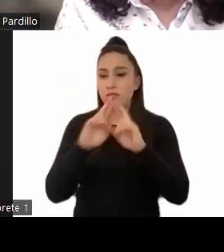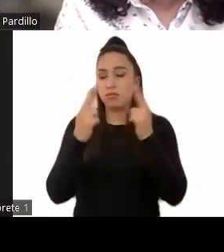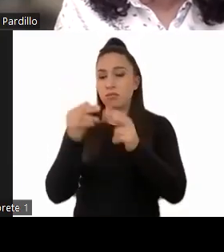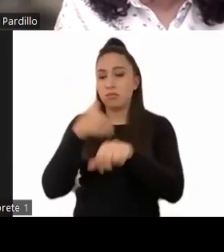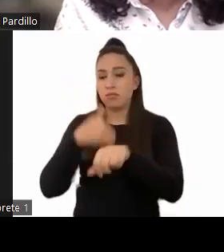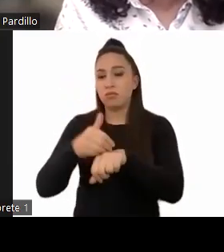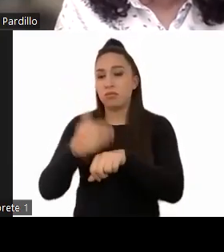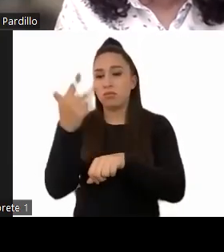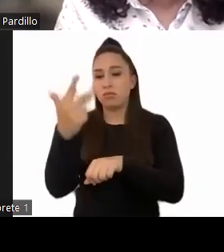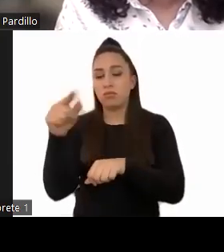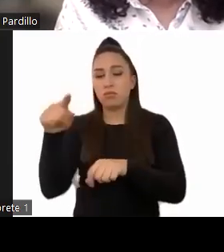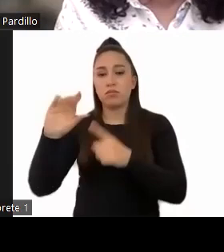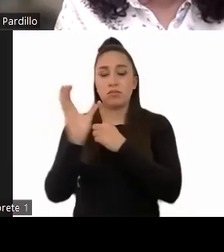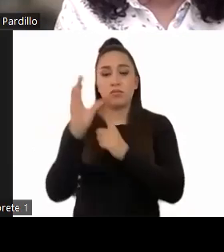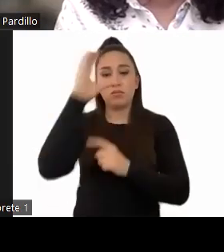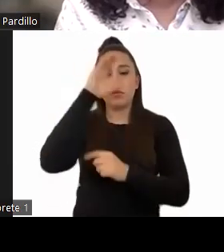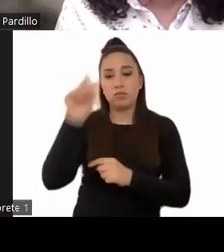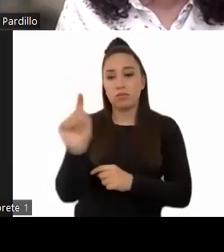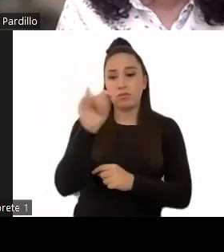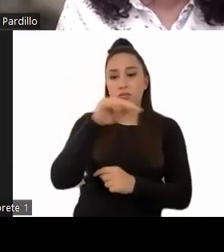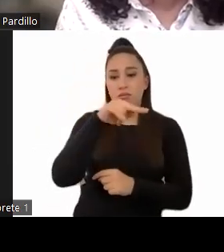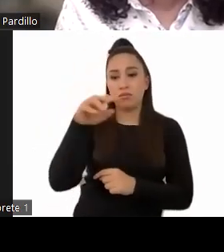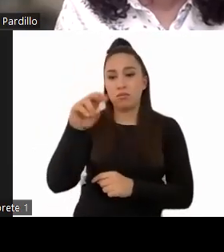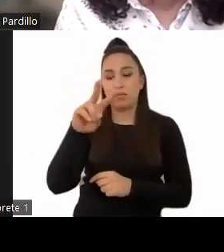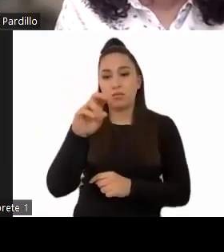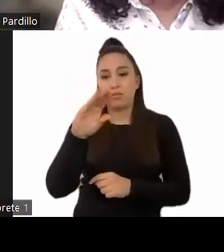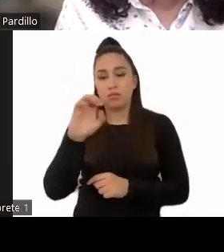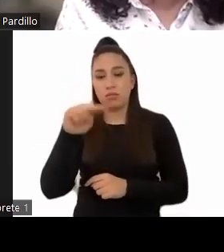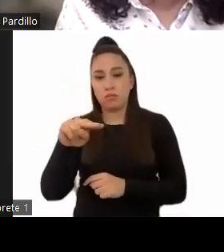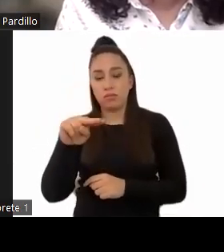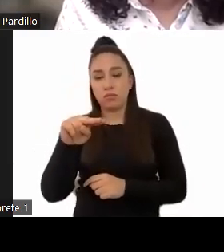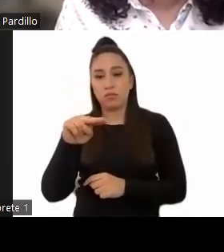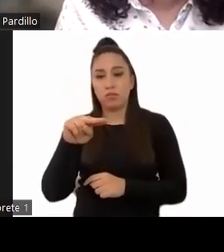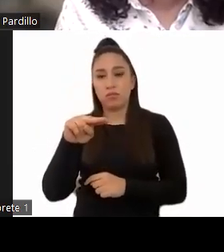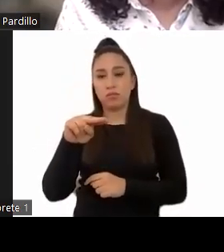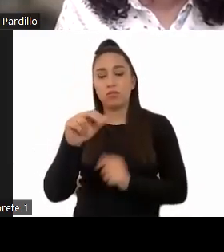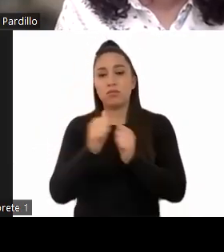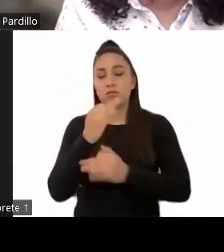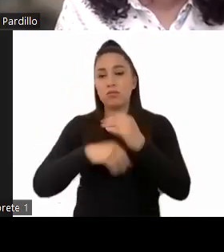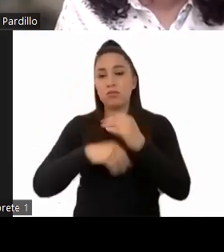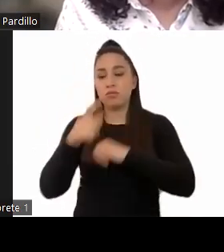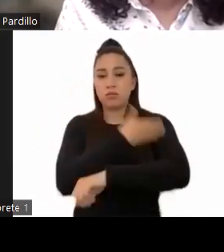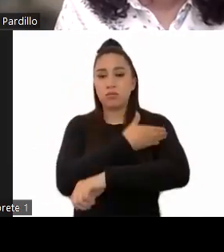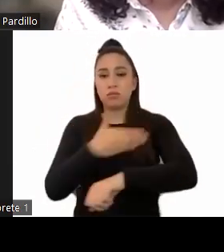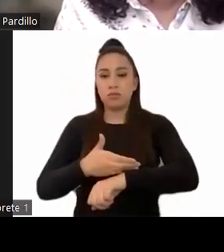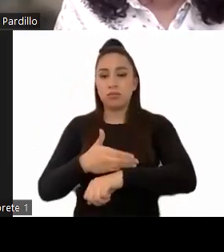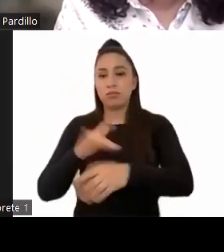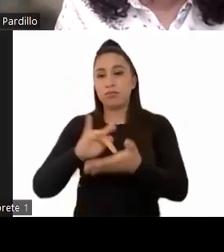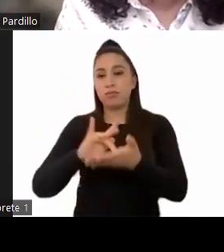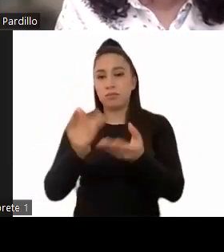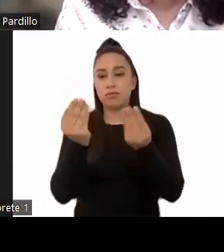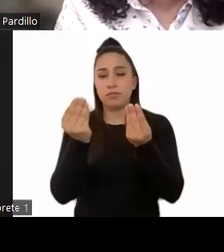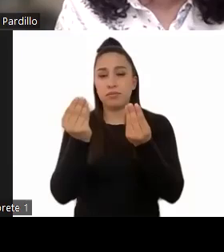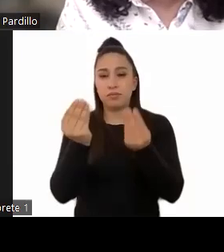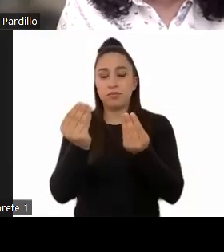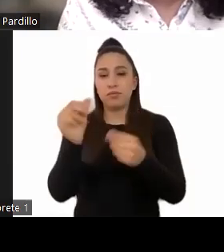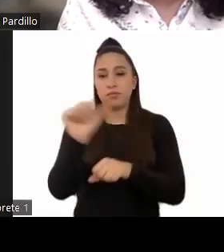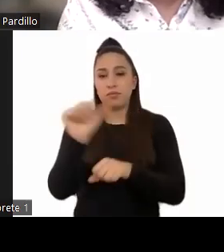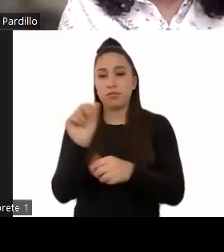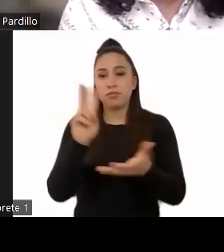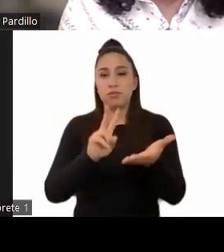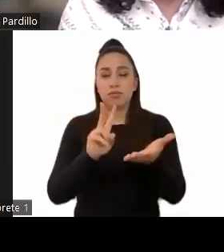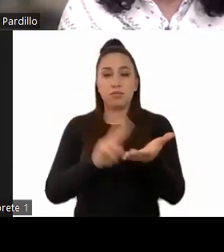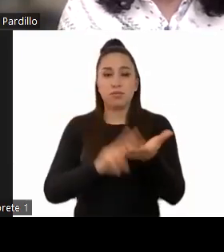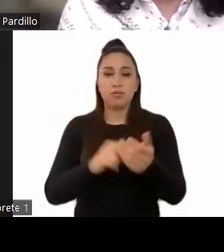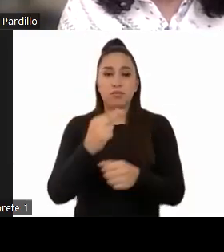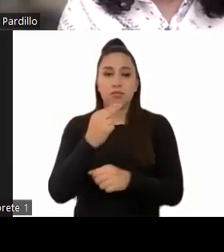de la Comisión de Ciencia, Tecnología e Innovación. A todas y a todos mis compañeros les agradezco su valiosa participación en